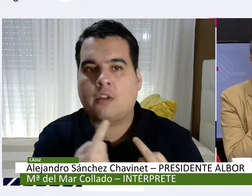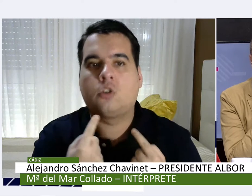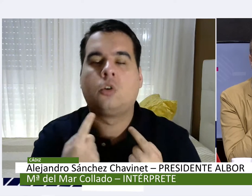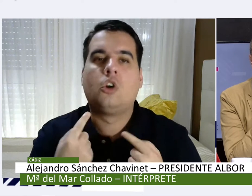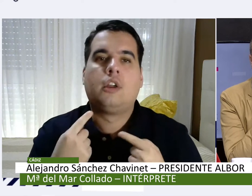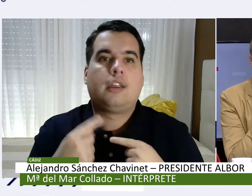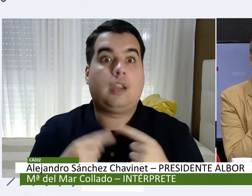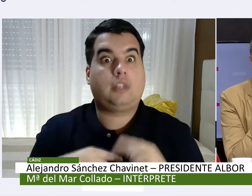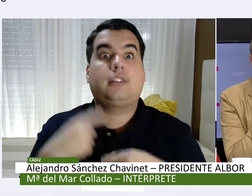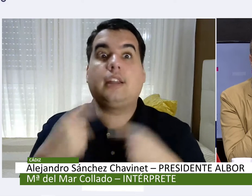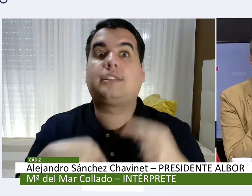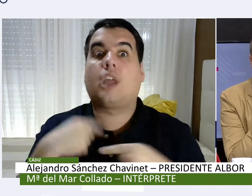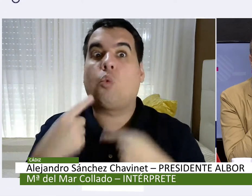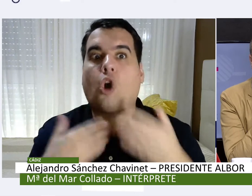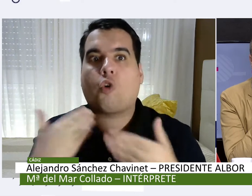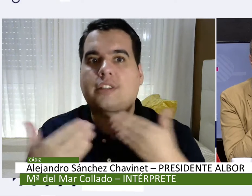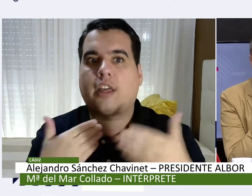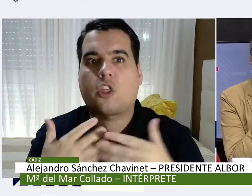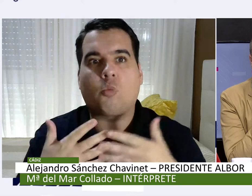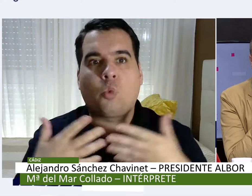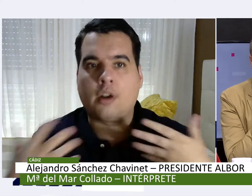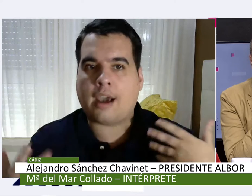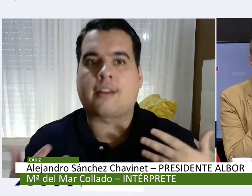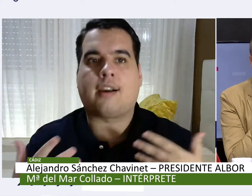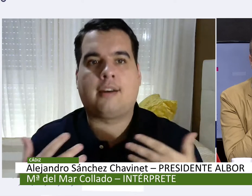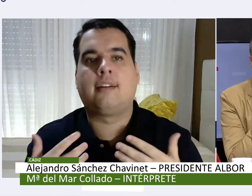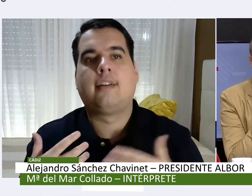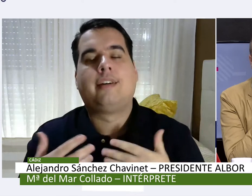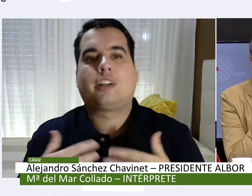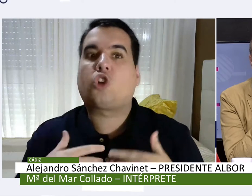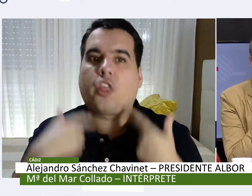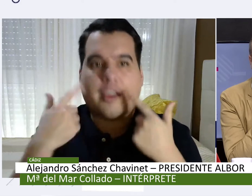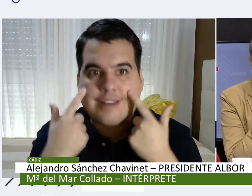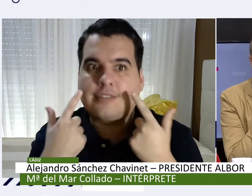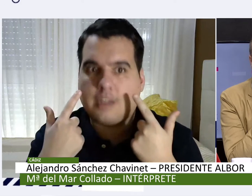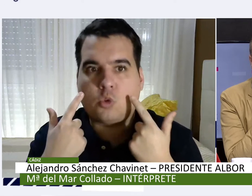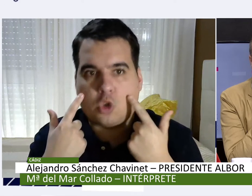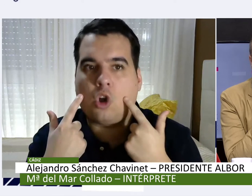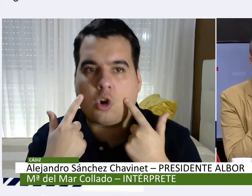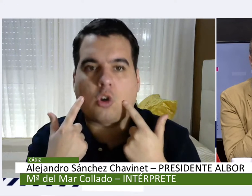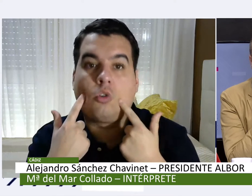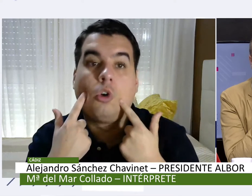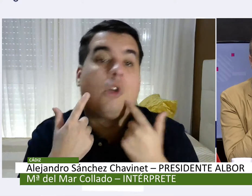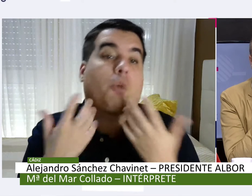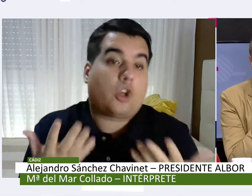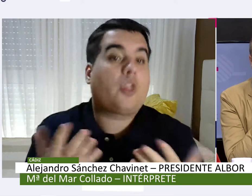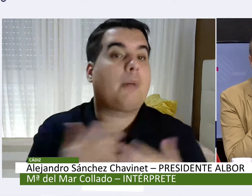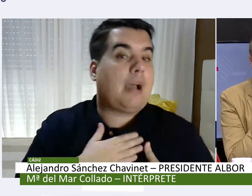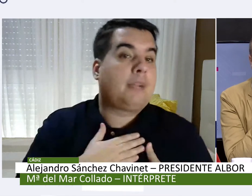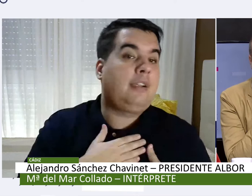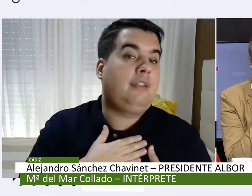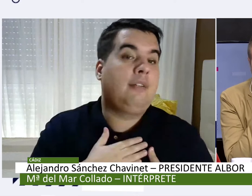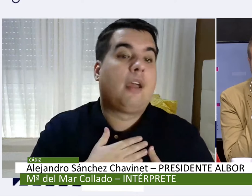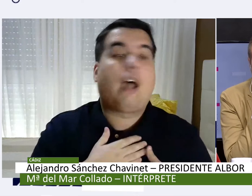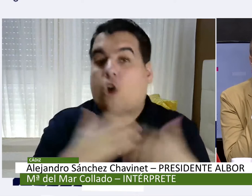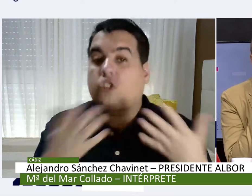los labios. Y si es una conversación muy larga, entonces cansa mucho los ojos. Entonces, para